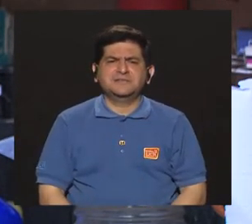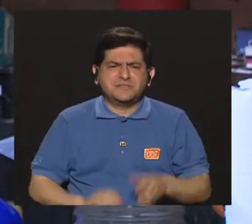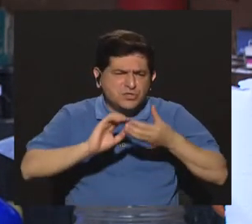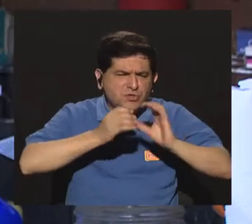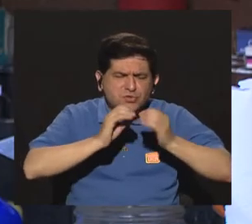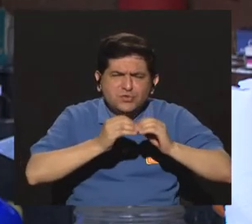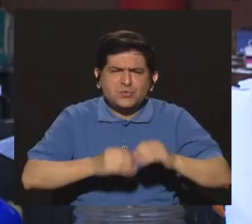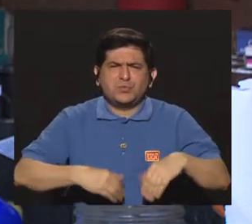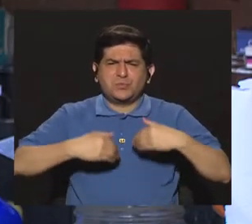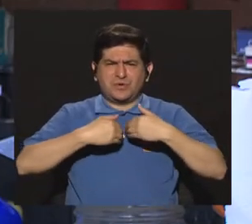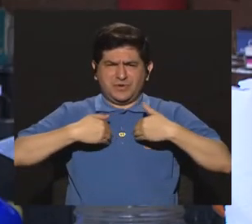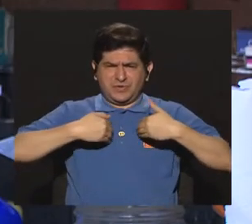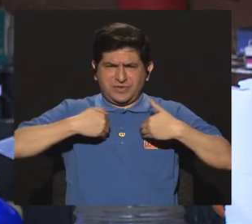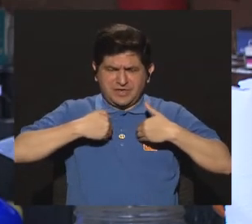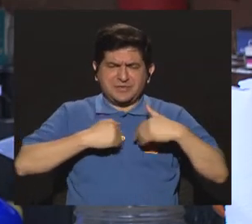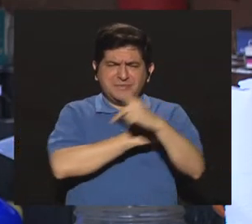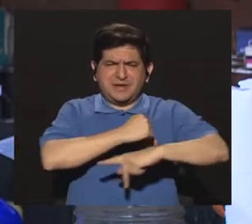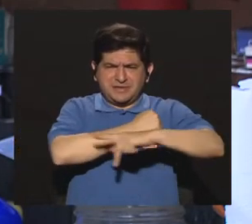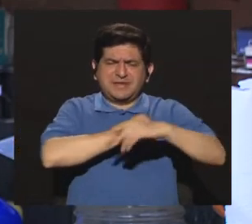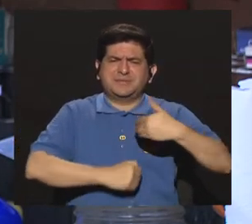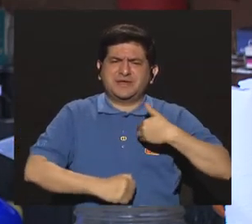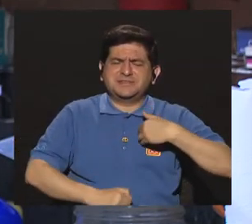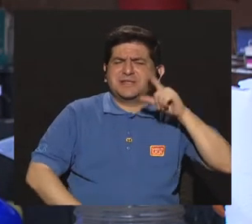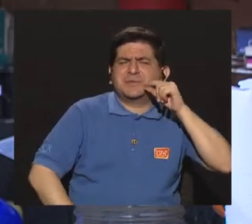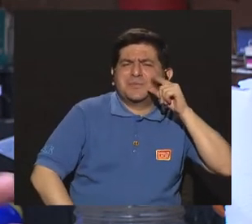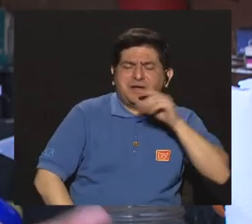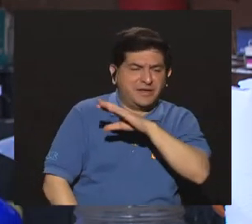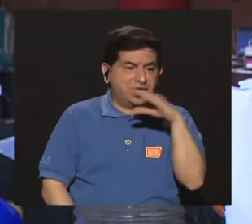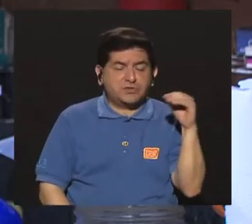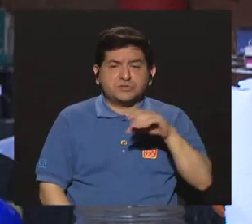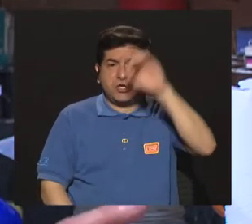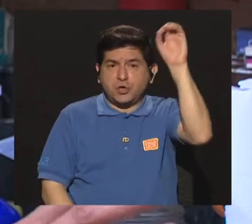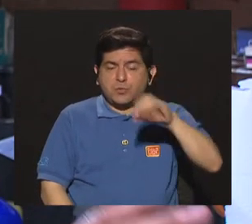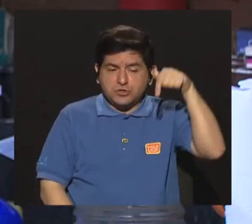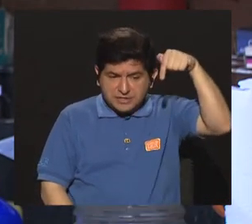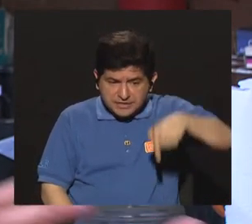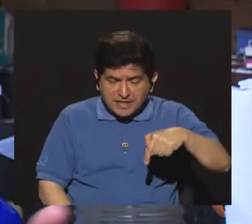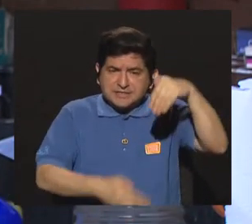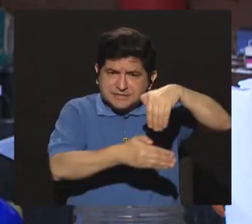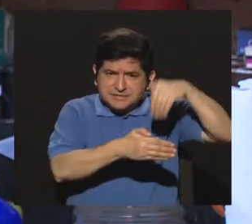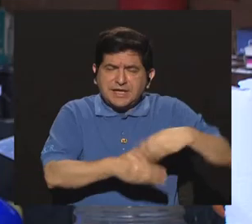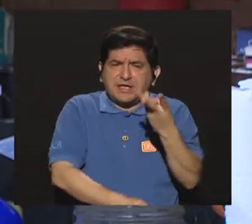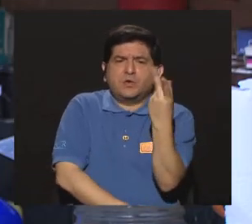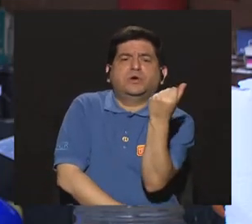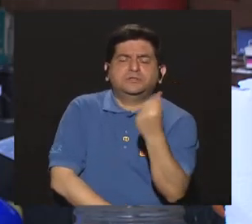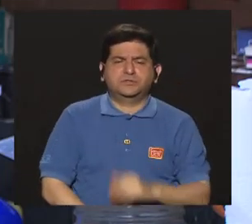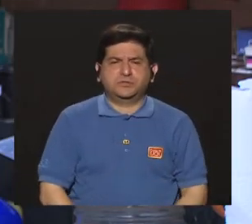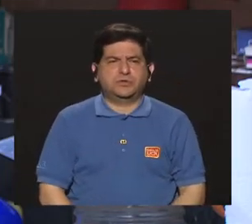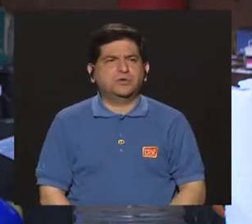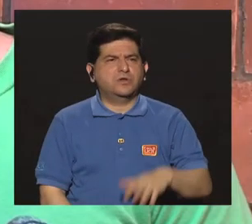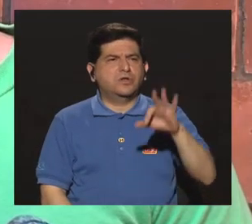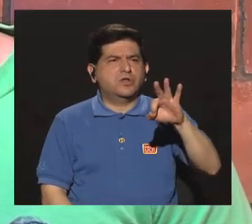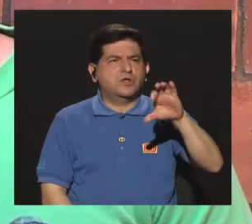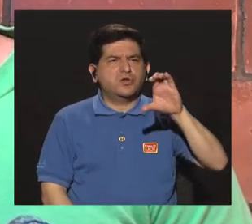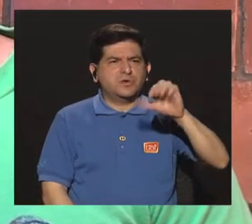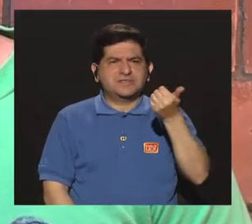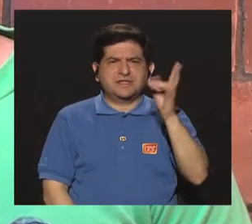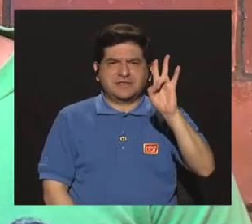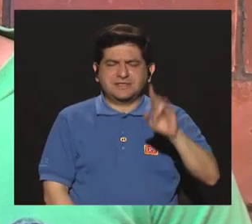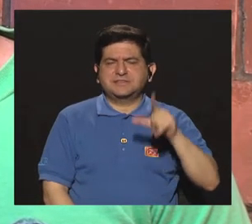cuantos especímenes cuantos especies tenemos en el país y qué porcentaje tenemos en esta colección ok de las